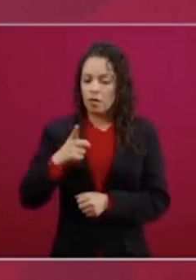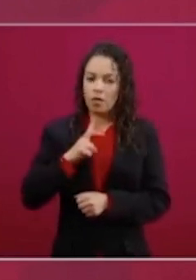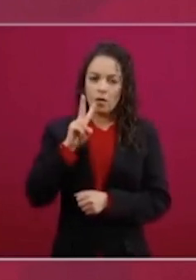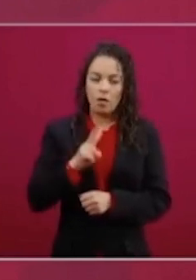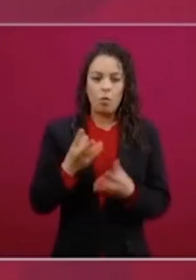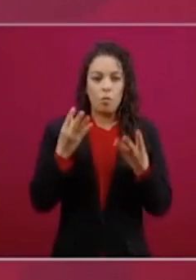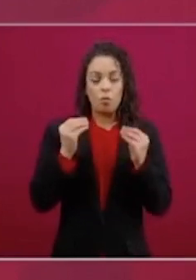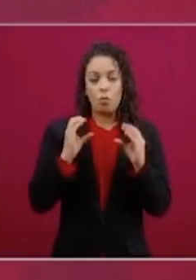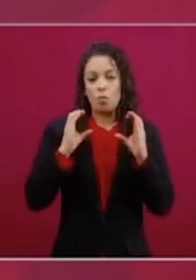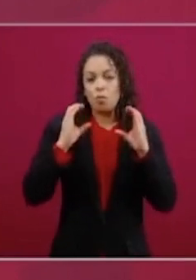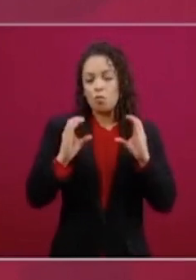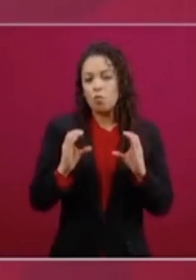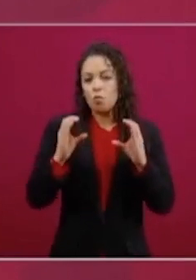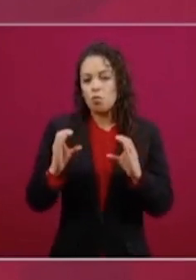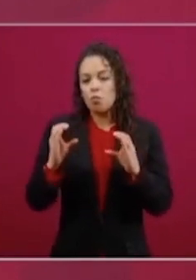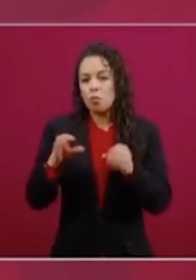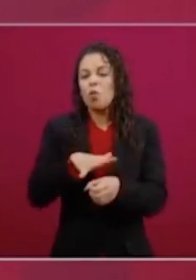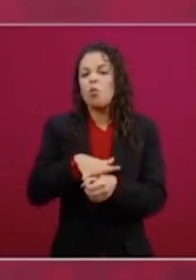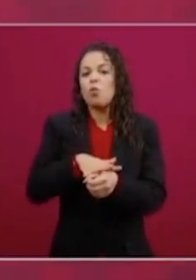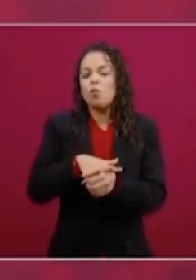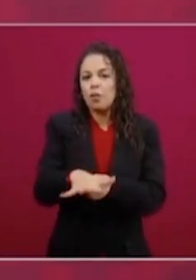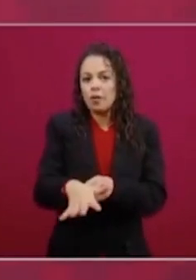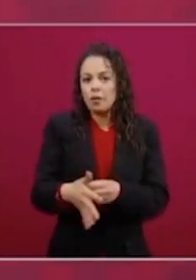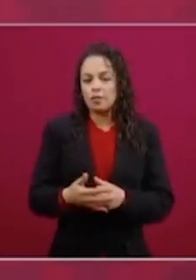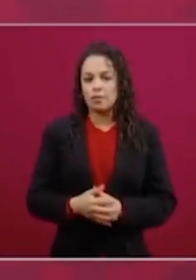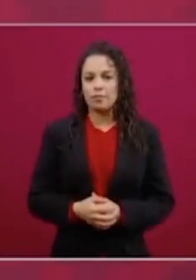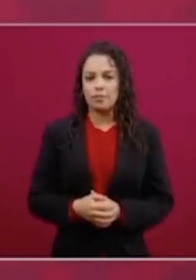es en el uso